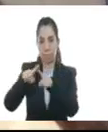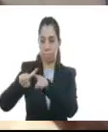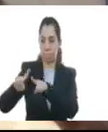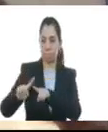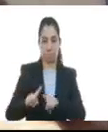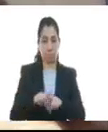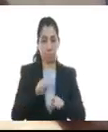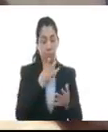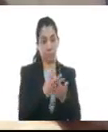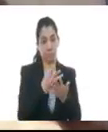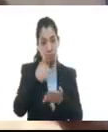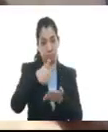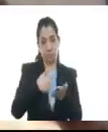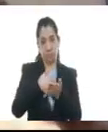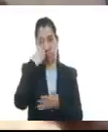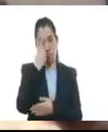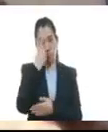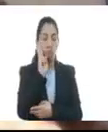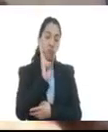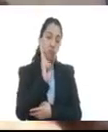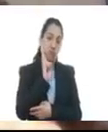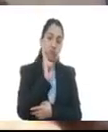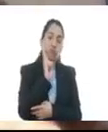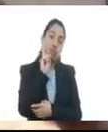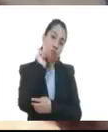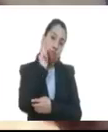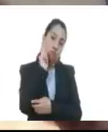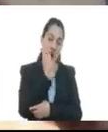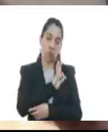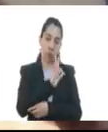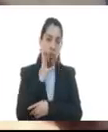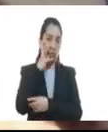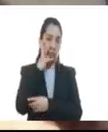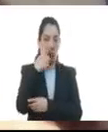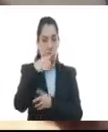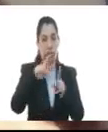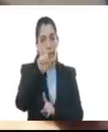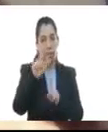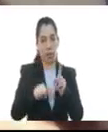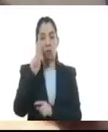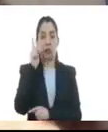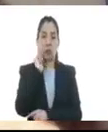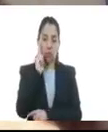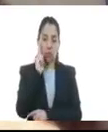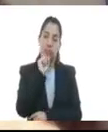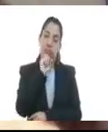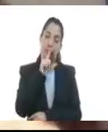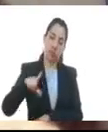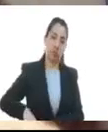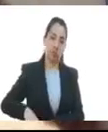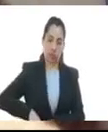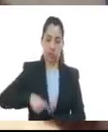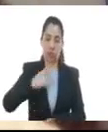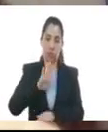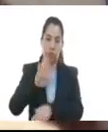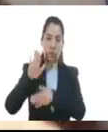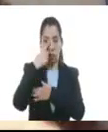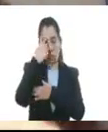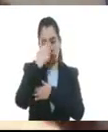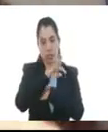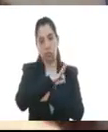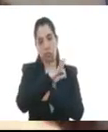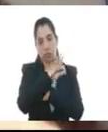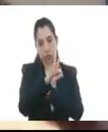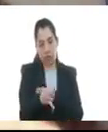sea como un movimiento nacional. Y bueno, que también el Estado se comprometa pues a garantizar